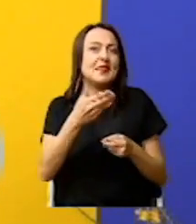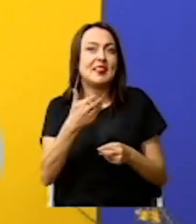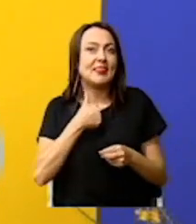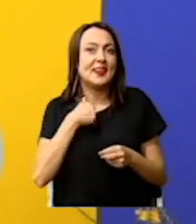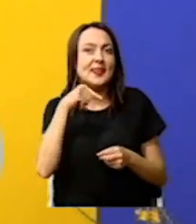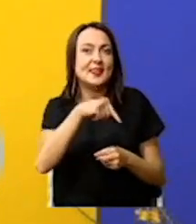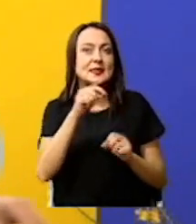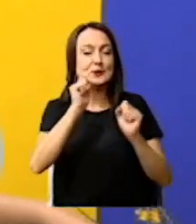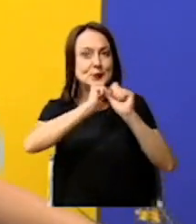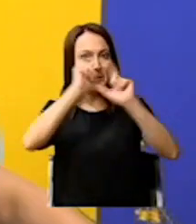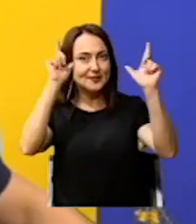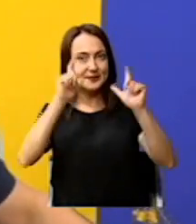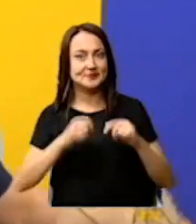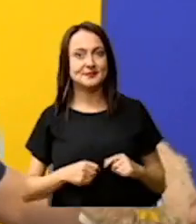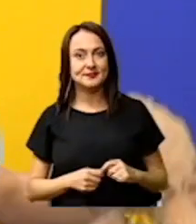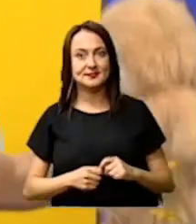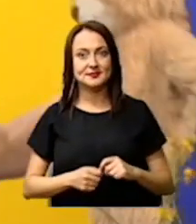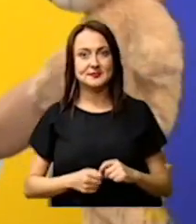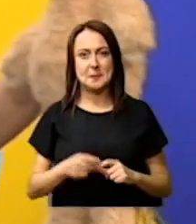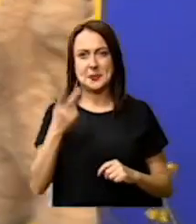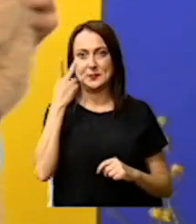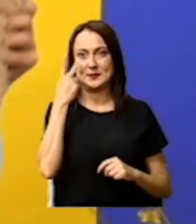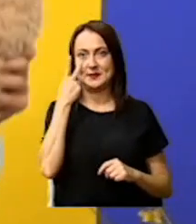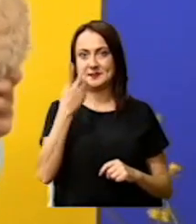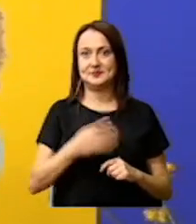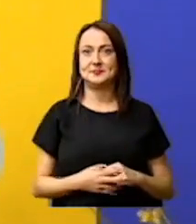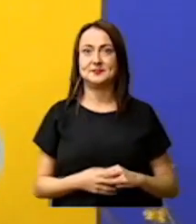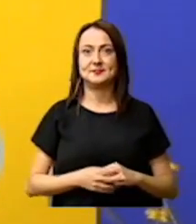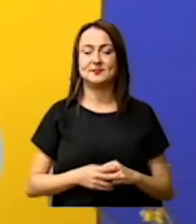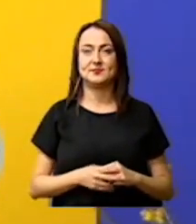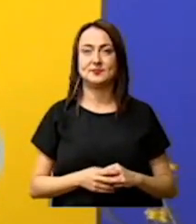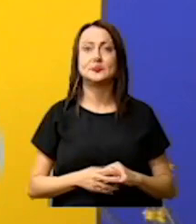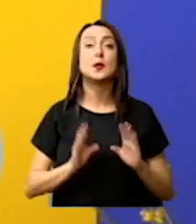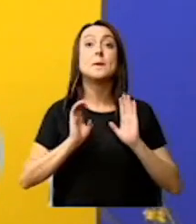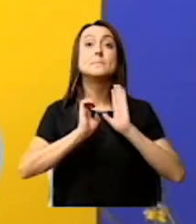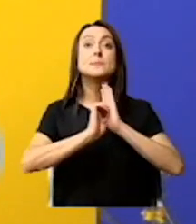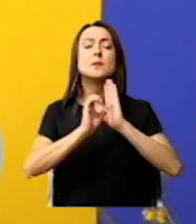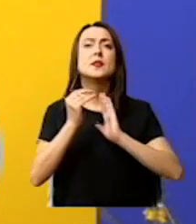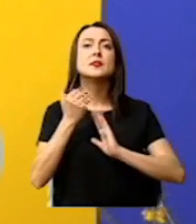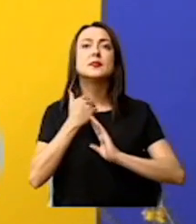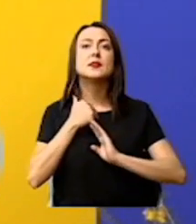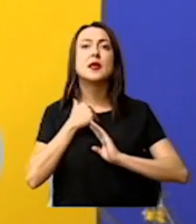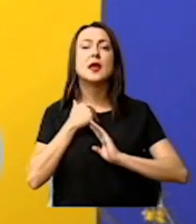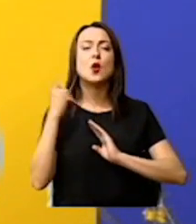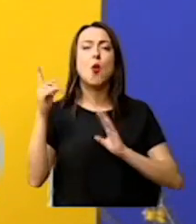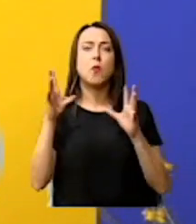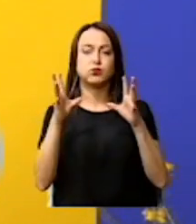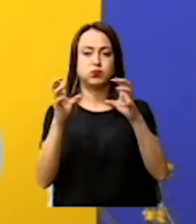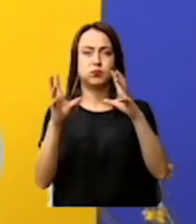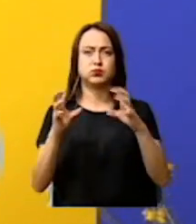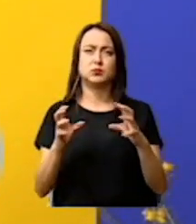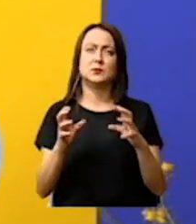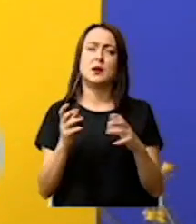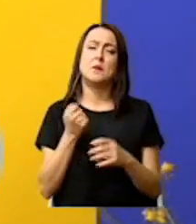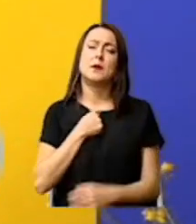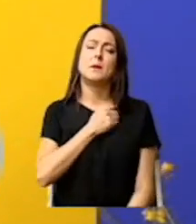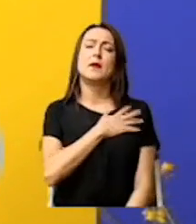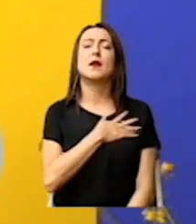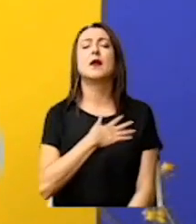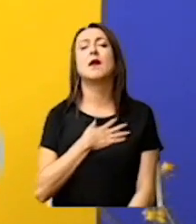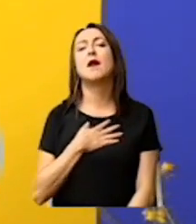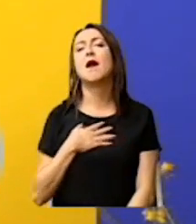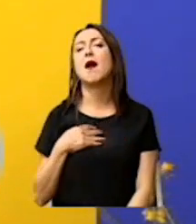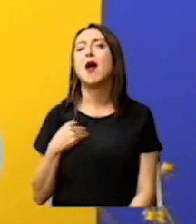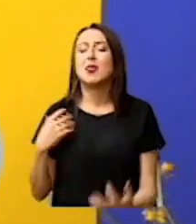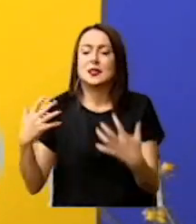cajita de sorpresas. Vamos a ver. Por ejemplo, tengo un peluche. Ay, a mí me encanta